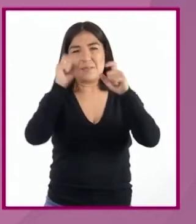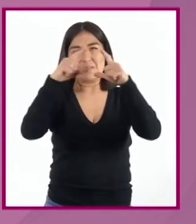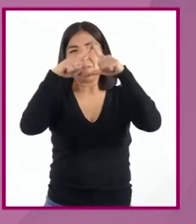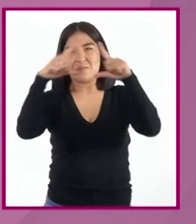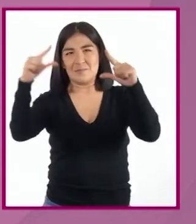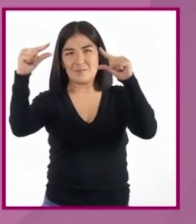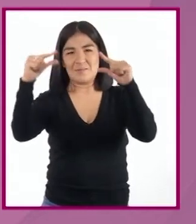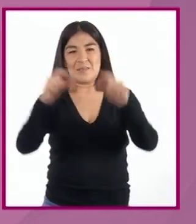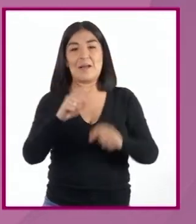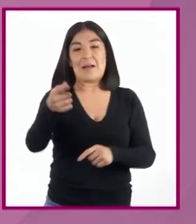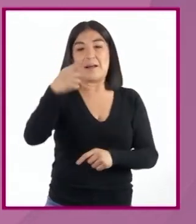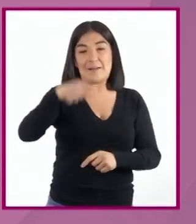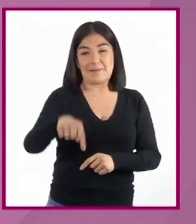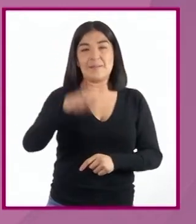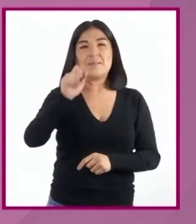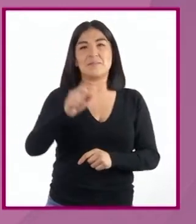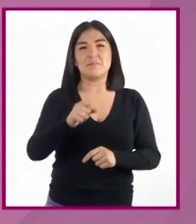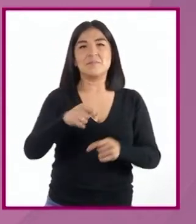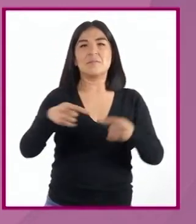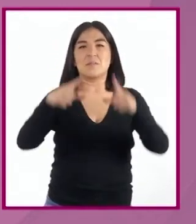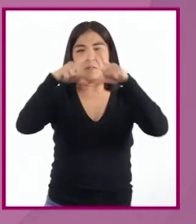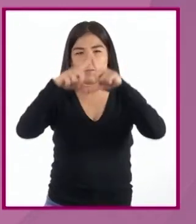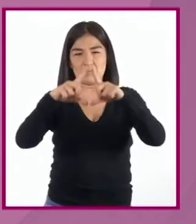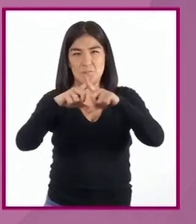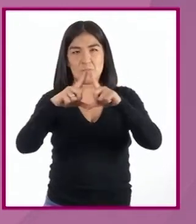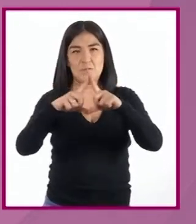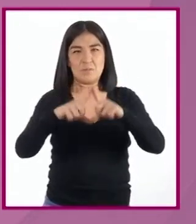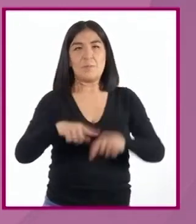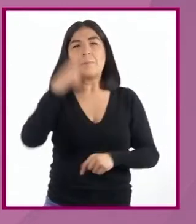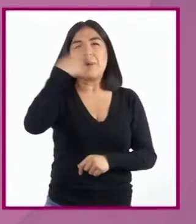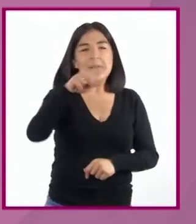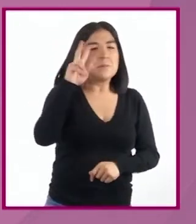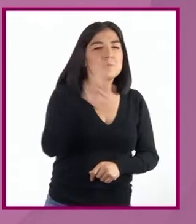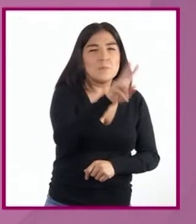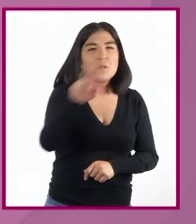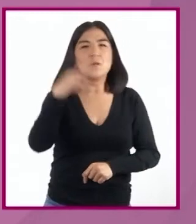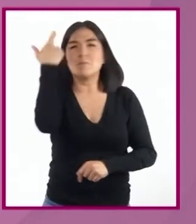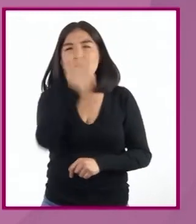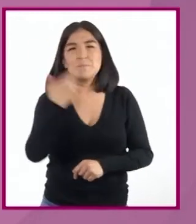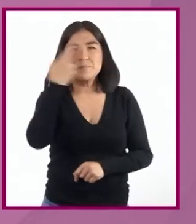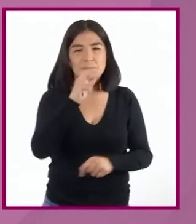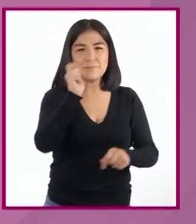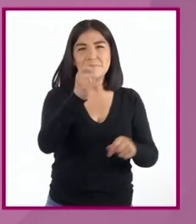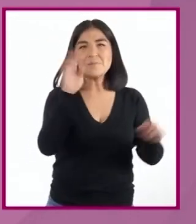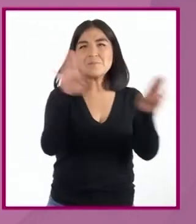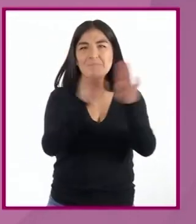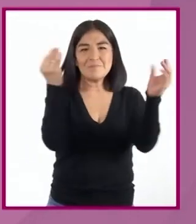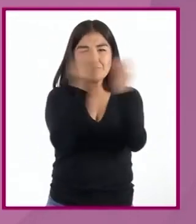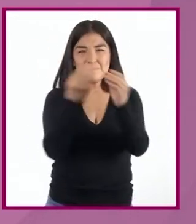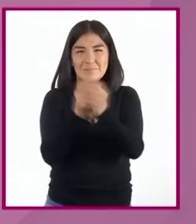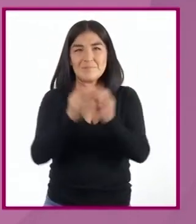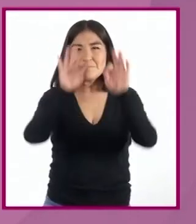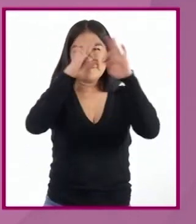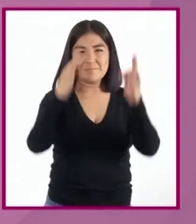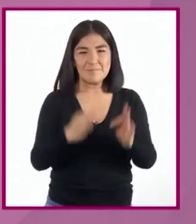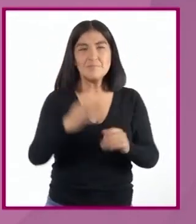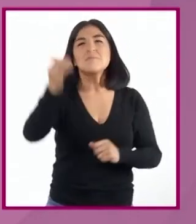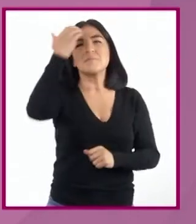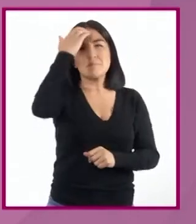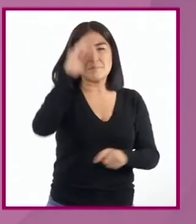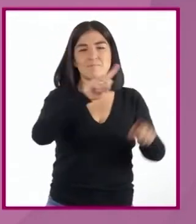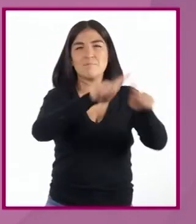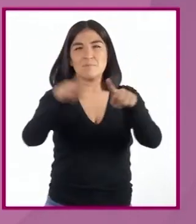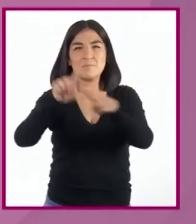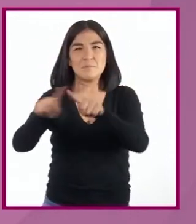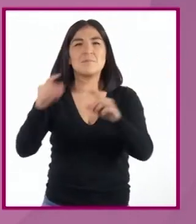a la derecha, un romboide. Para realizar un análisis de esta clasificación de figuras, conozcamos las